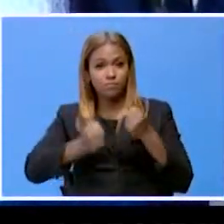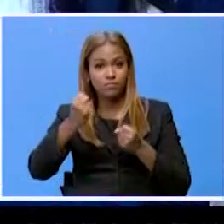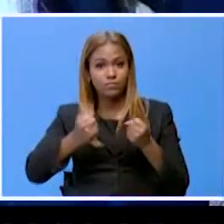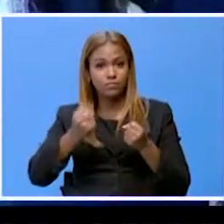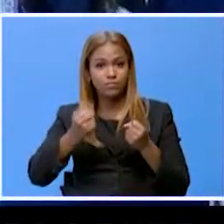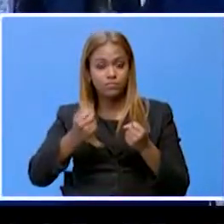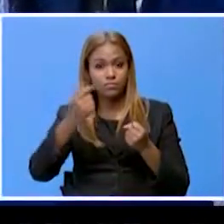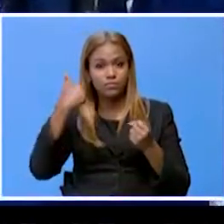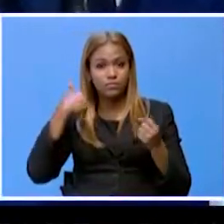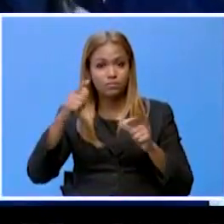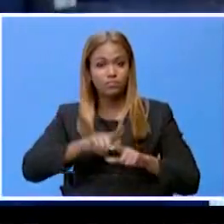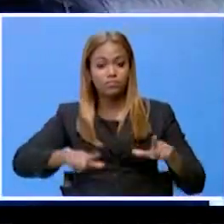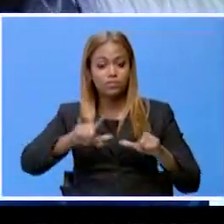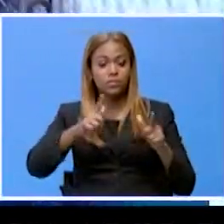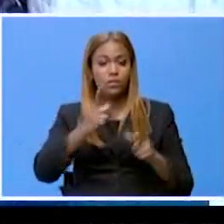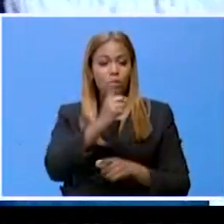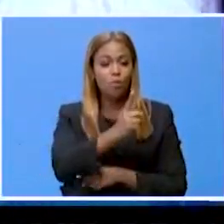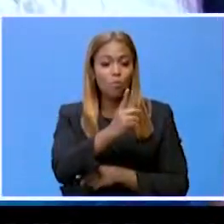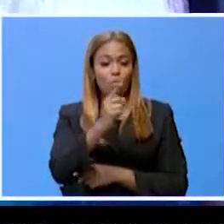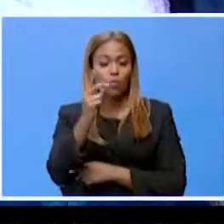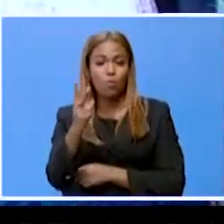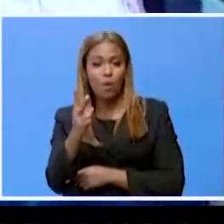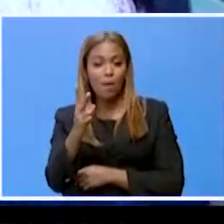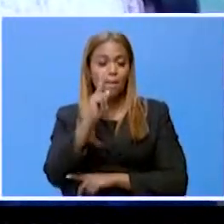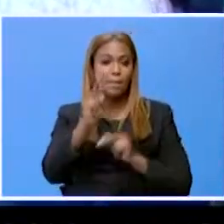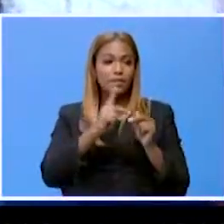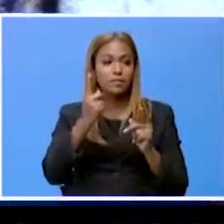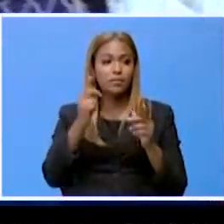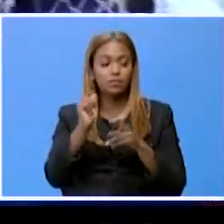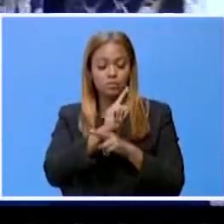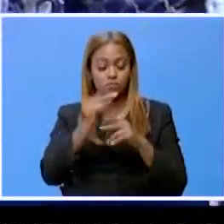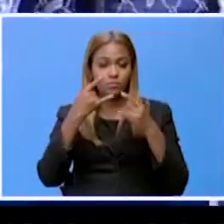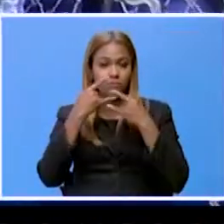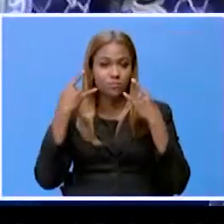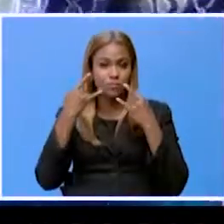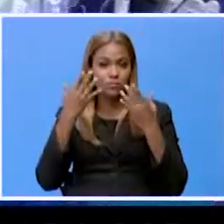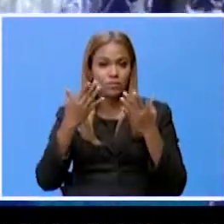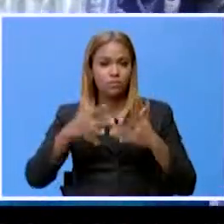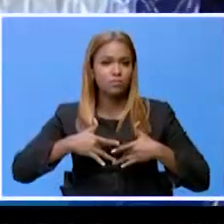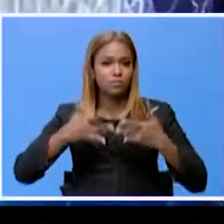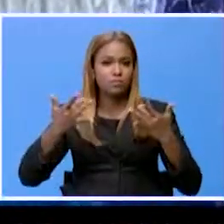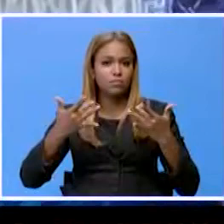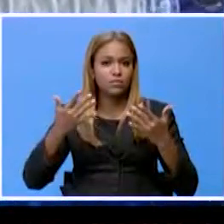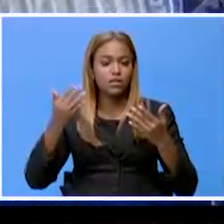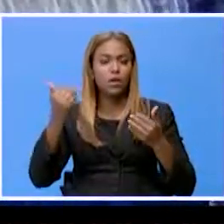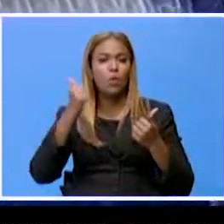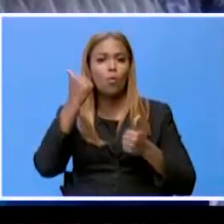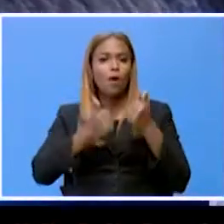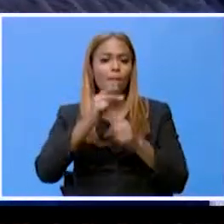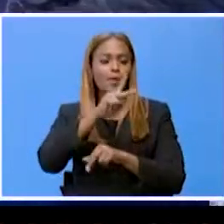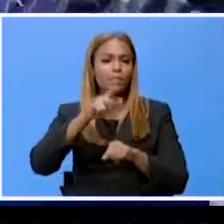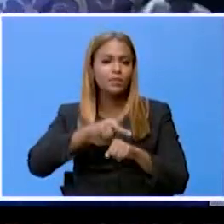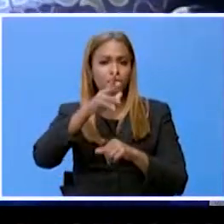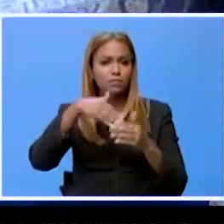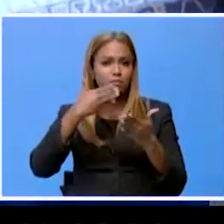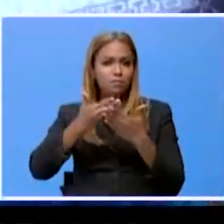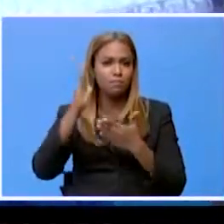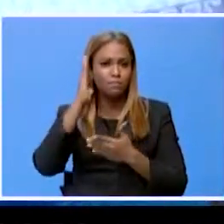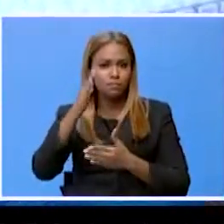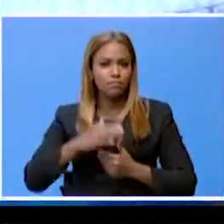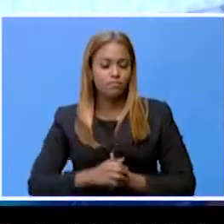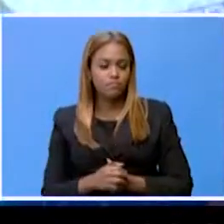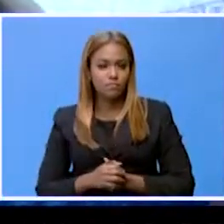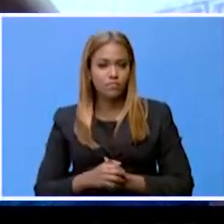tienen espacios entre uno y otra persona y siempre con su mascarilla. Buenas tardes, ¿cómo está? ¿Hacia qué provincia del país se dirige? San Francisco de